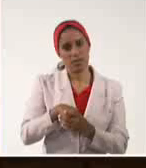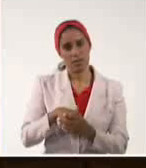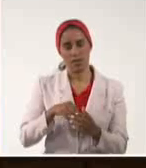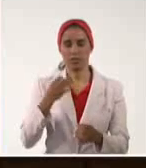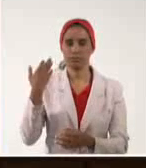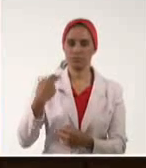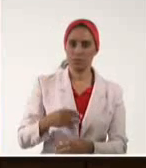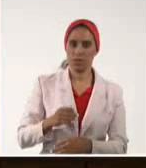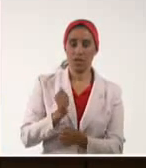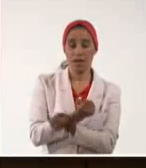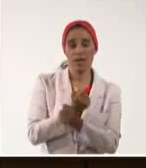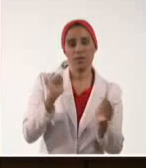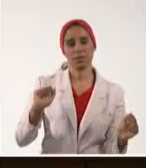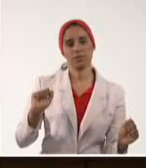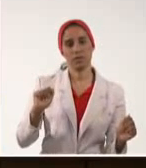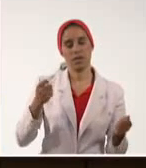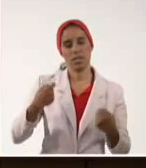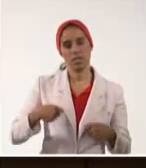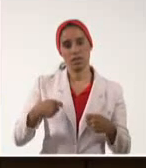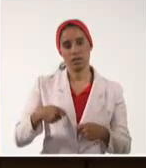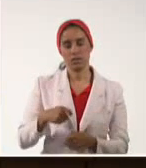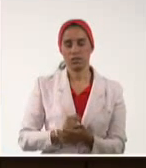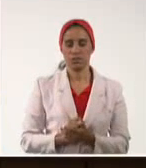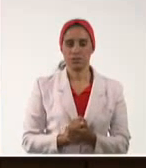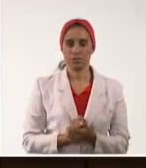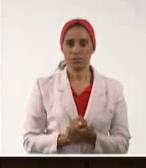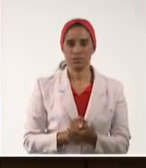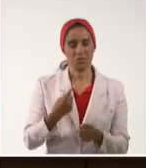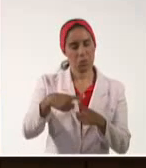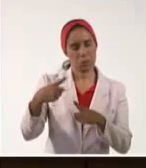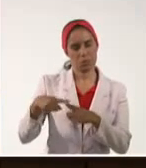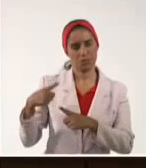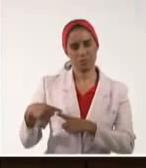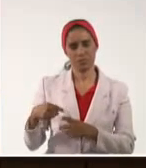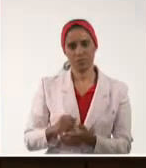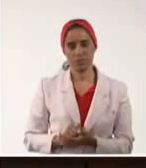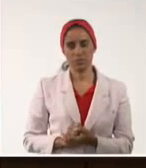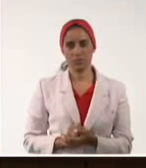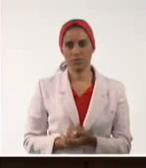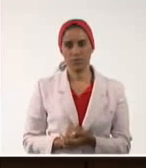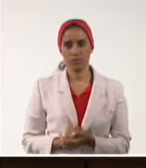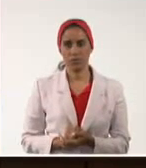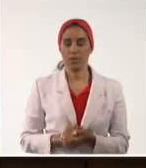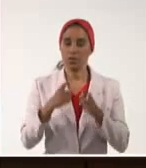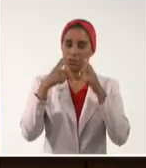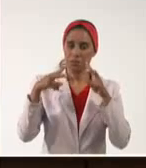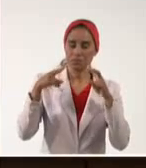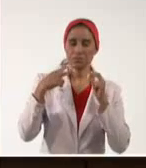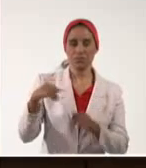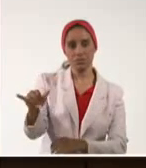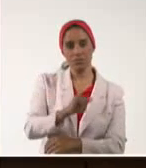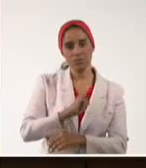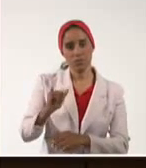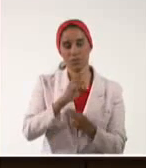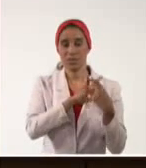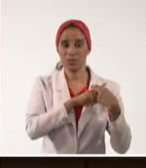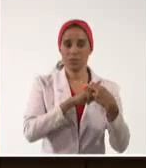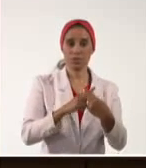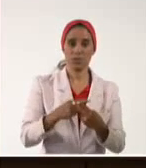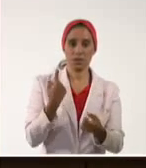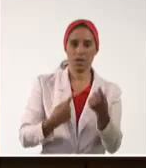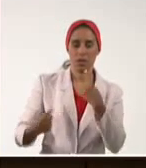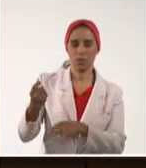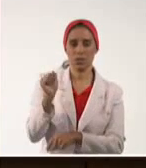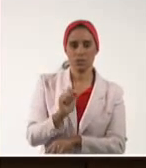a la libertad, a la justicia, entre otros. Reconoce a la vez la responsabilidad de la sociedad y